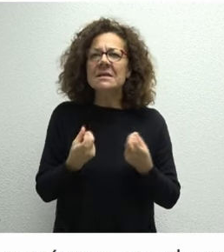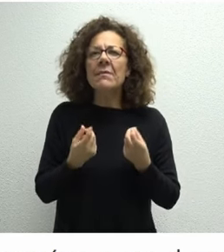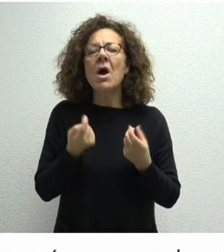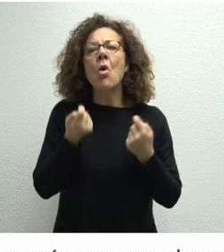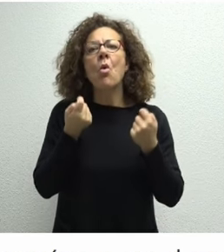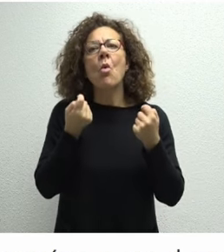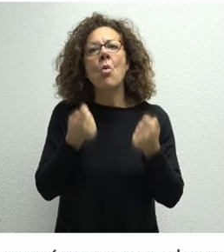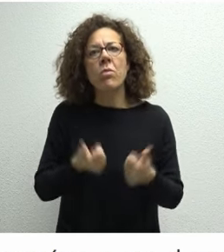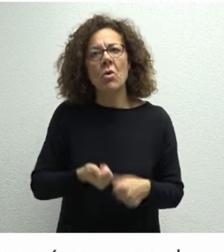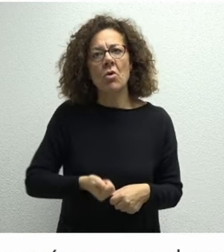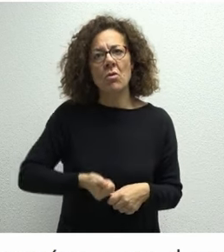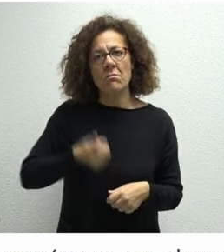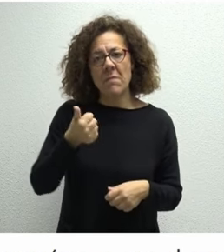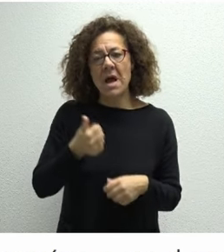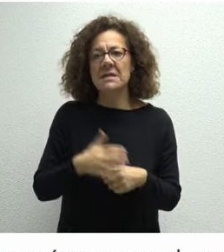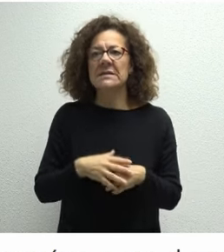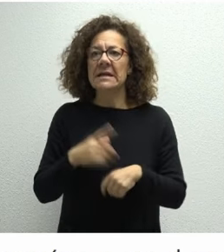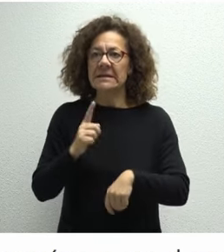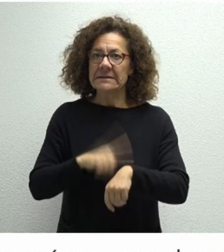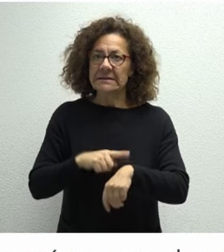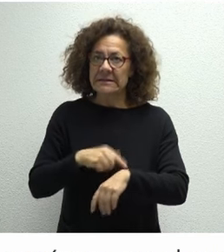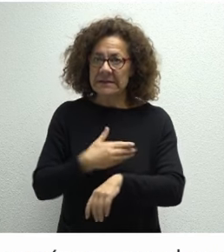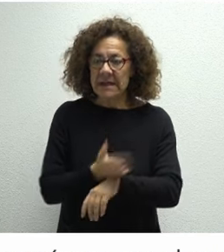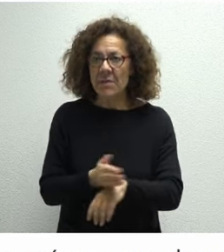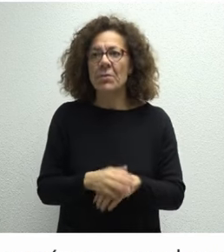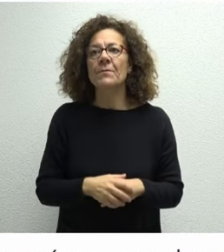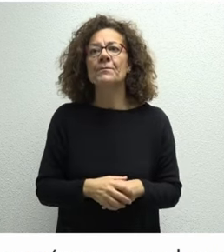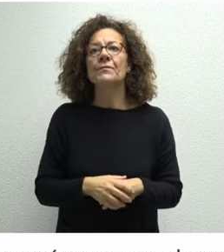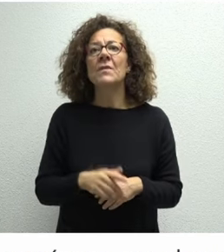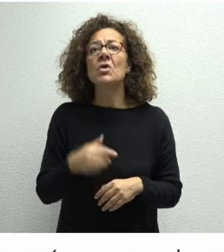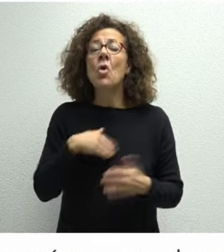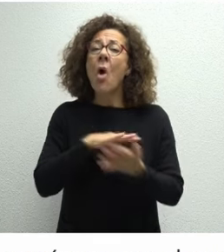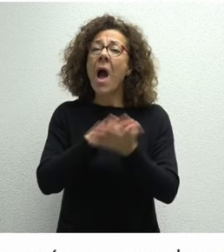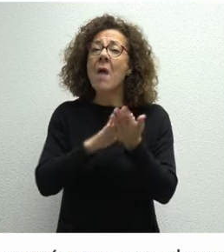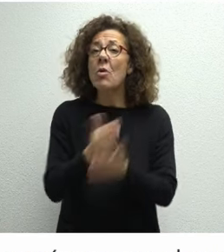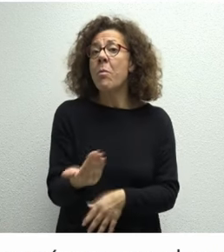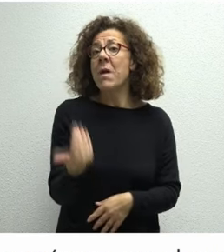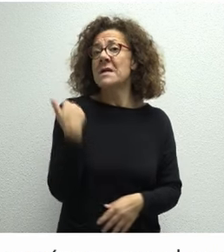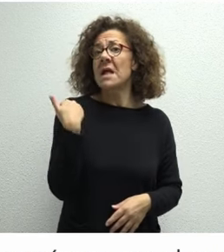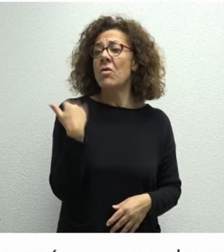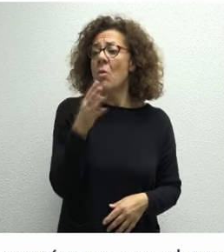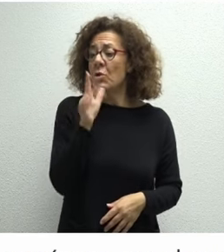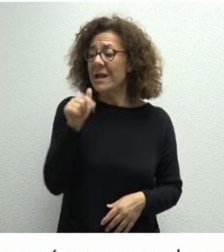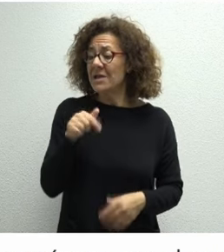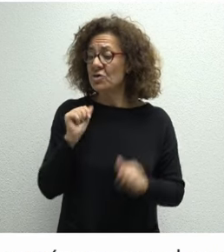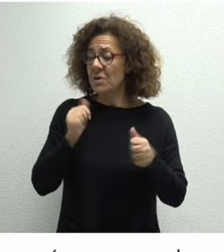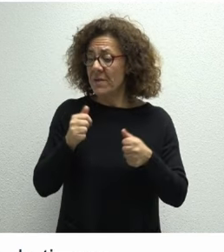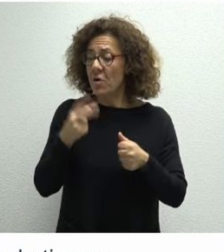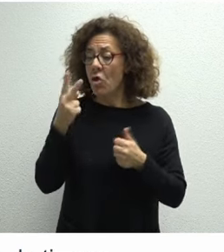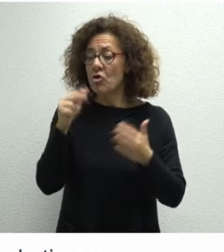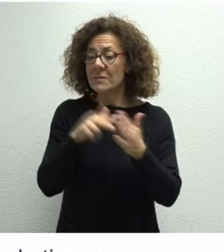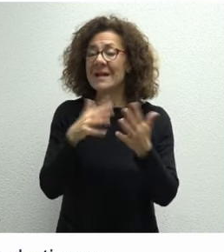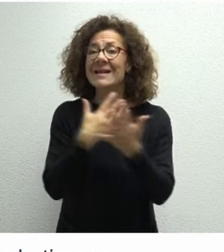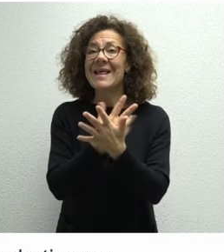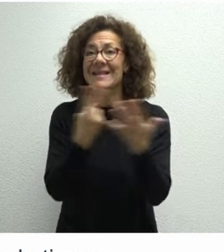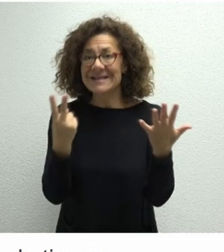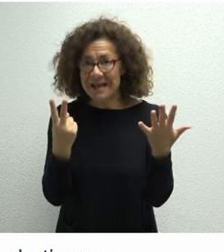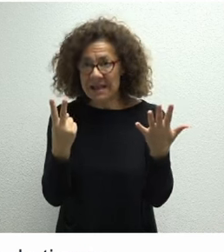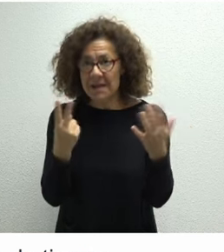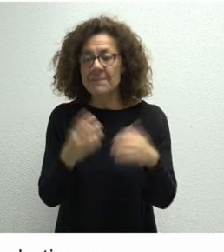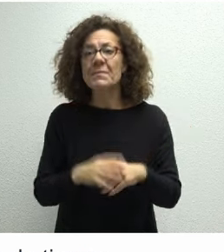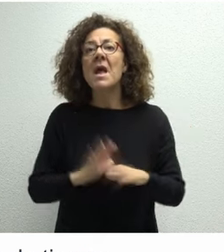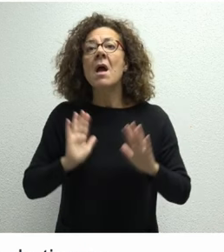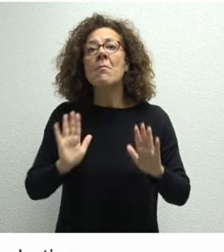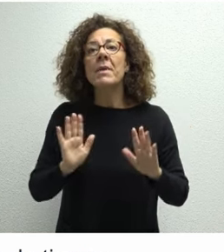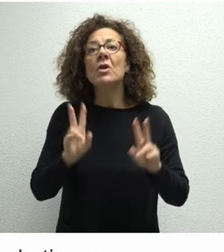un poquito más de de tiempo hablo en pasado porque esto se lleva haciendo desde 2017 eh